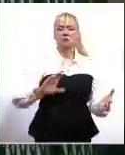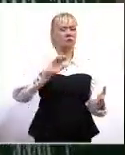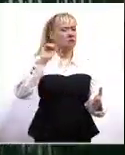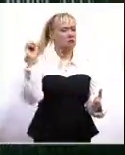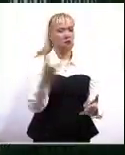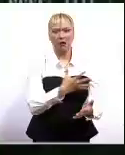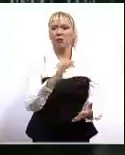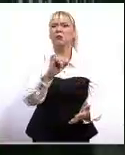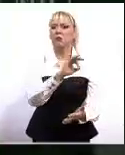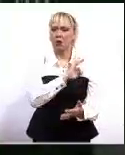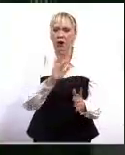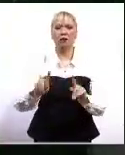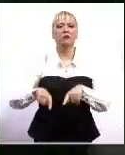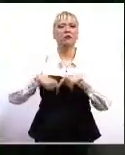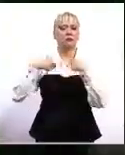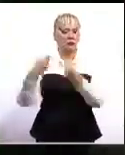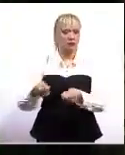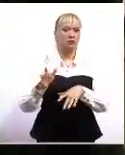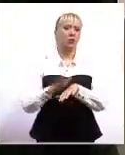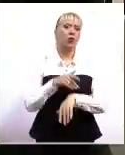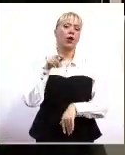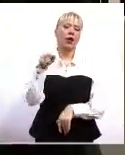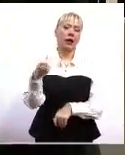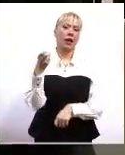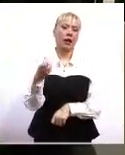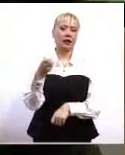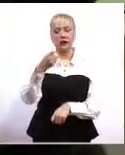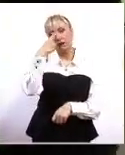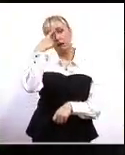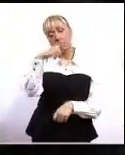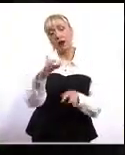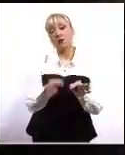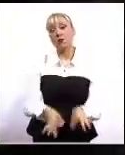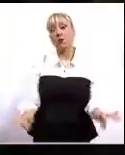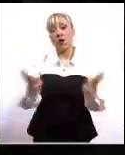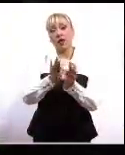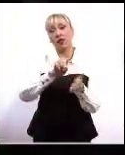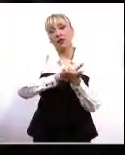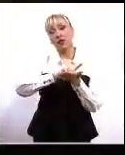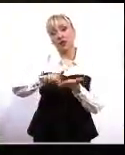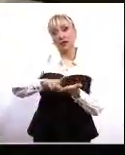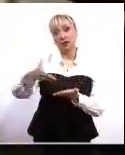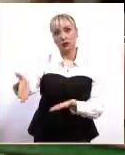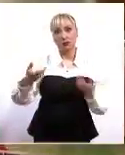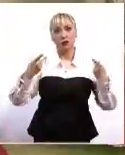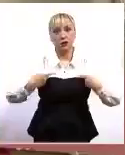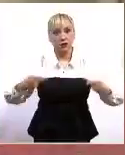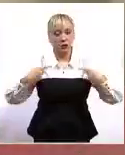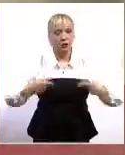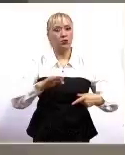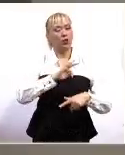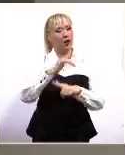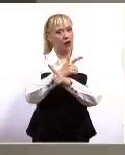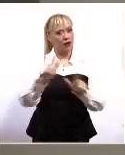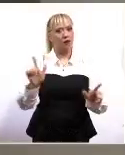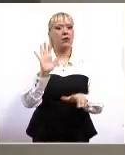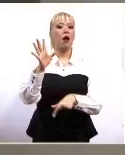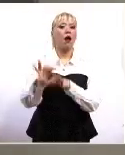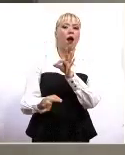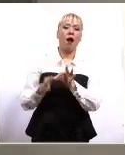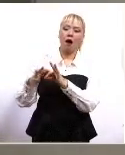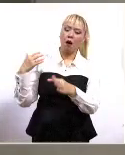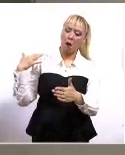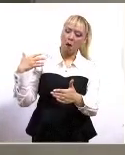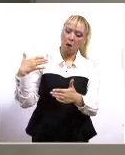trata de un mecanismo de control jurisdiccional que impacta en aspectos sustantivos vinculados directamente con la libertad personal, la igualdad de